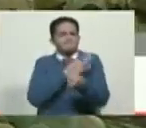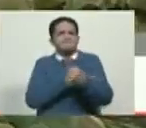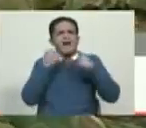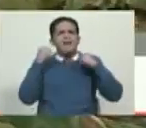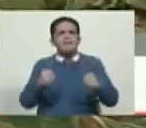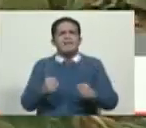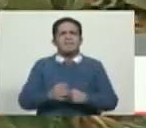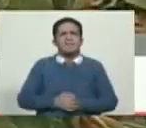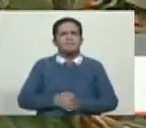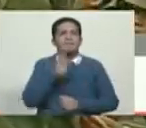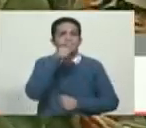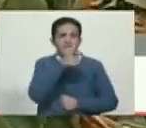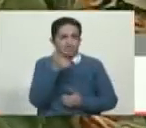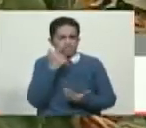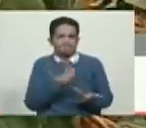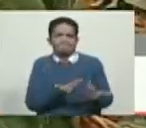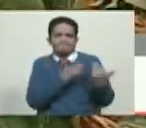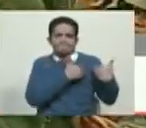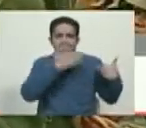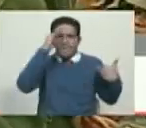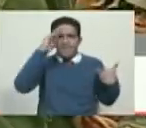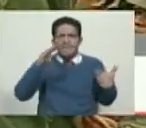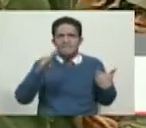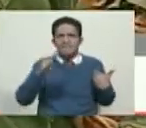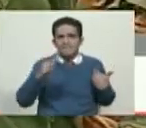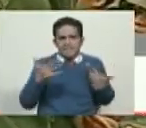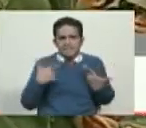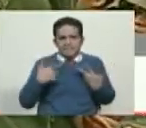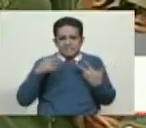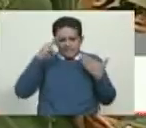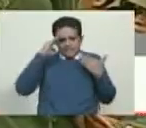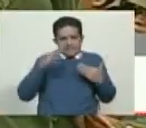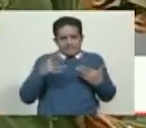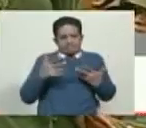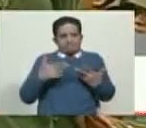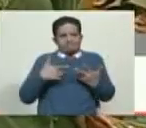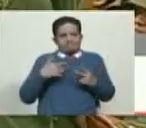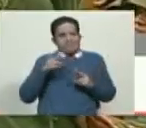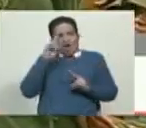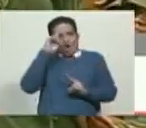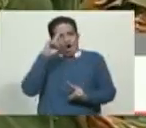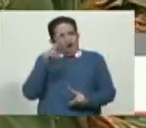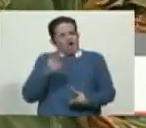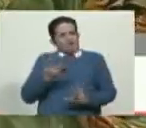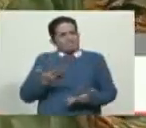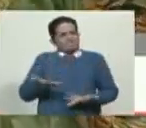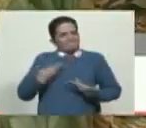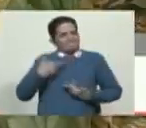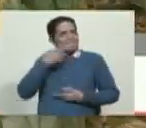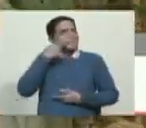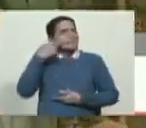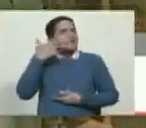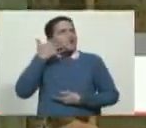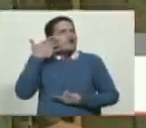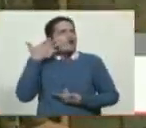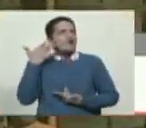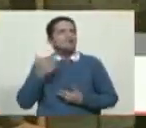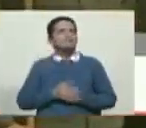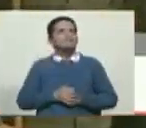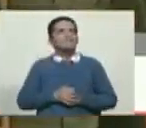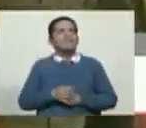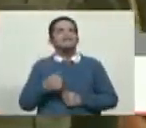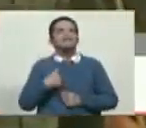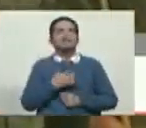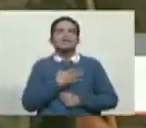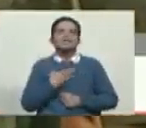a los que asumen la carrera militar con honor. Es lo más grande que se puede tener en la carrera militar. Yo quisiera que